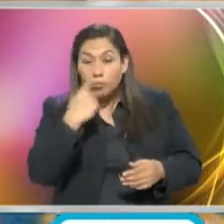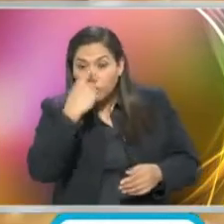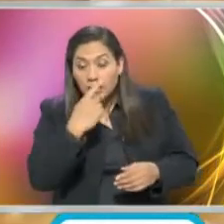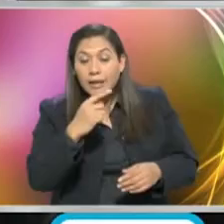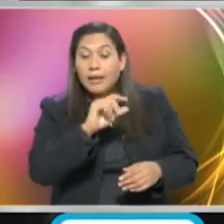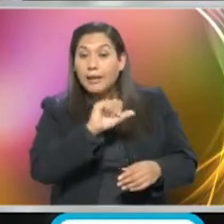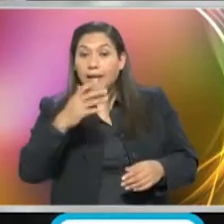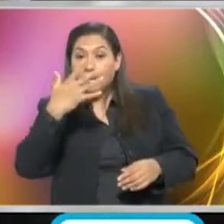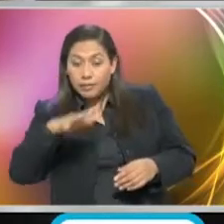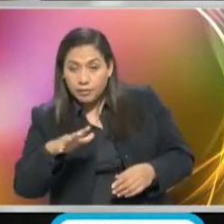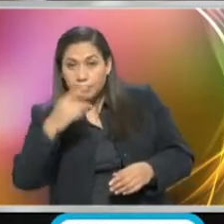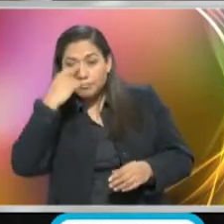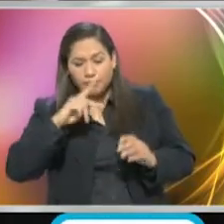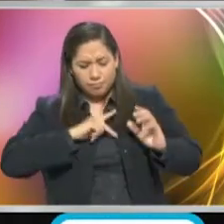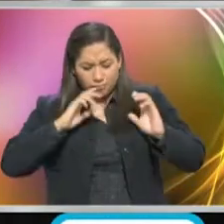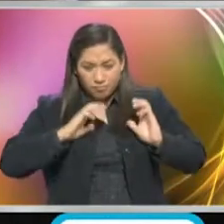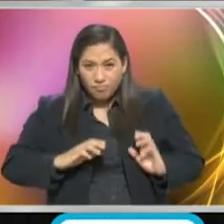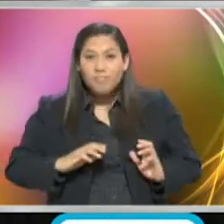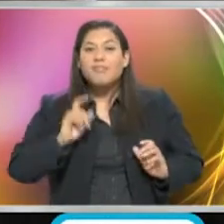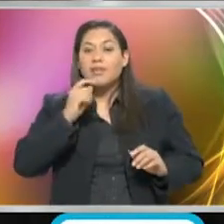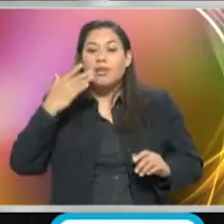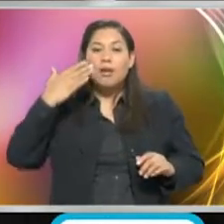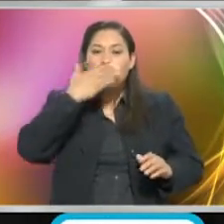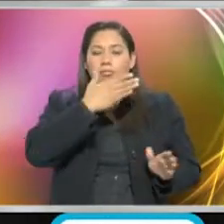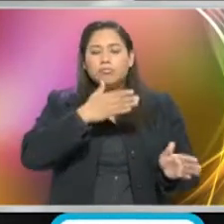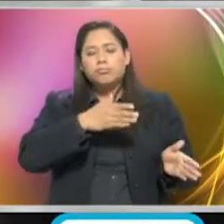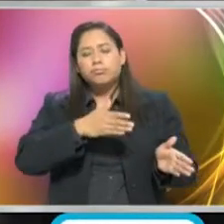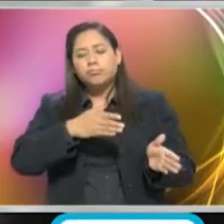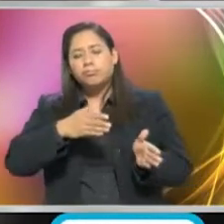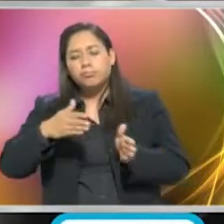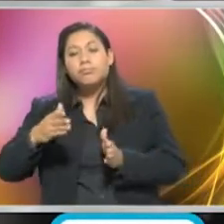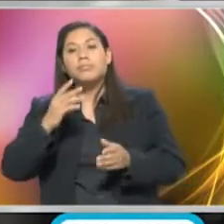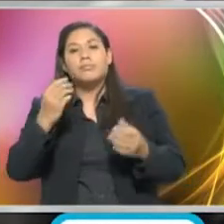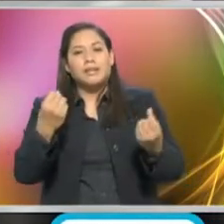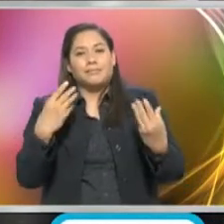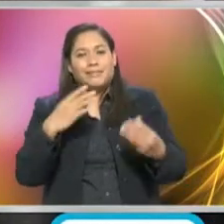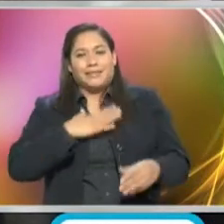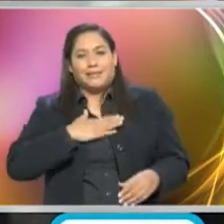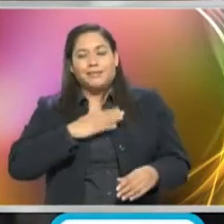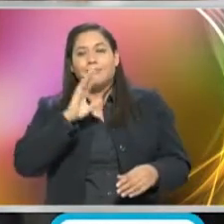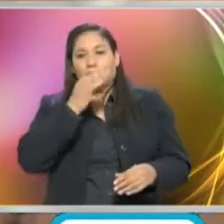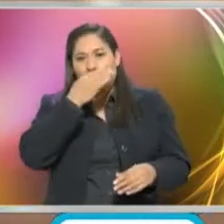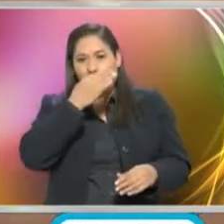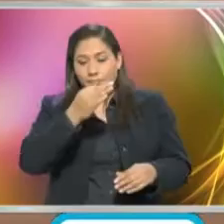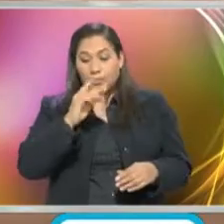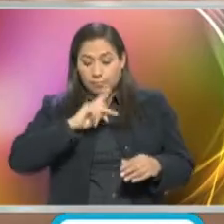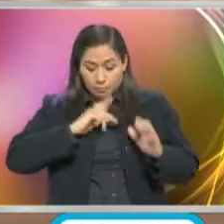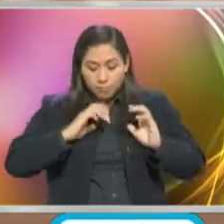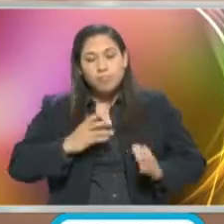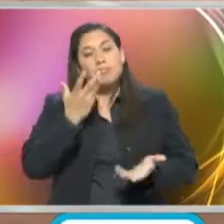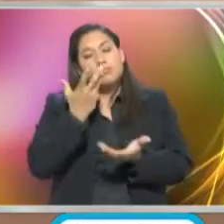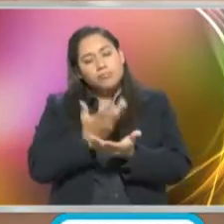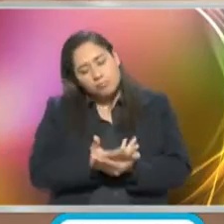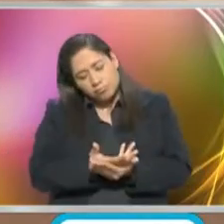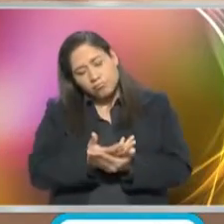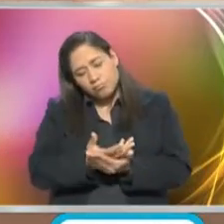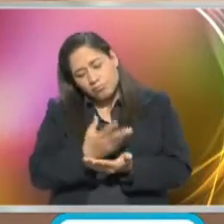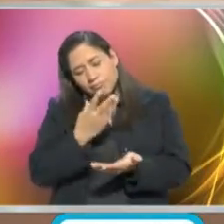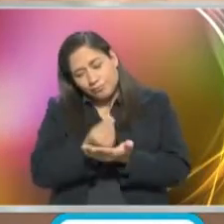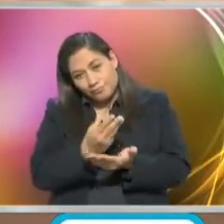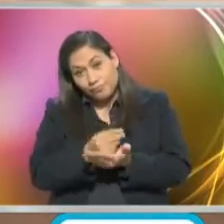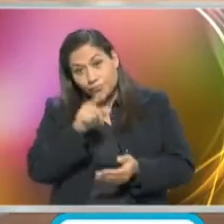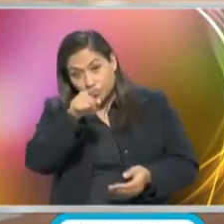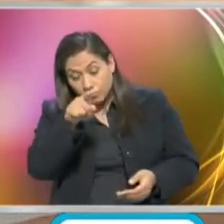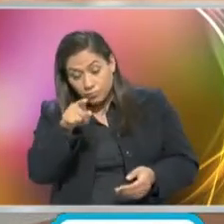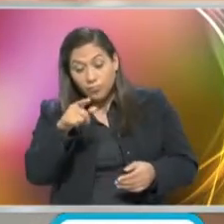10, para que el cuerpo, se le llama ayuno intermitente, en Ok. donde el cuerpo va a reparar y todos los órganos que necesiten